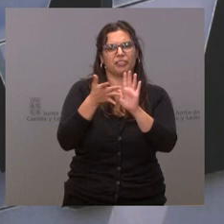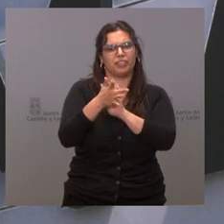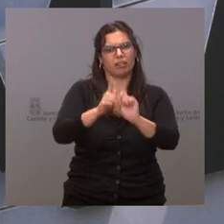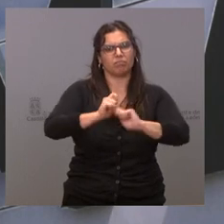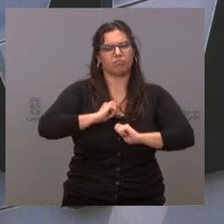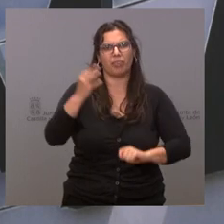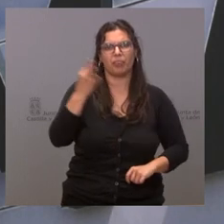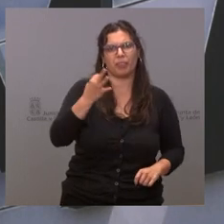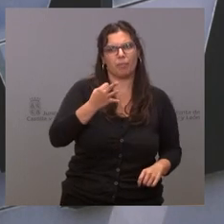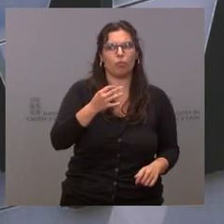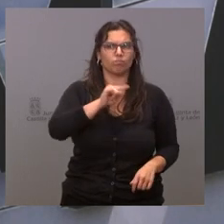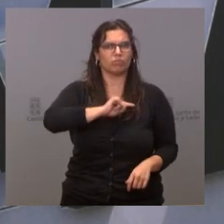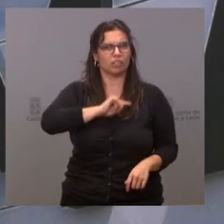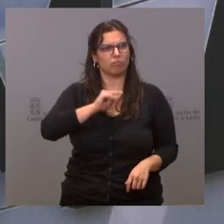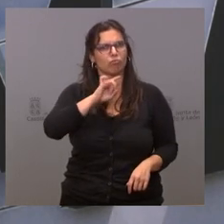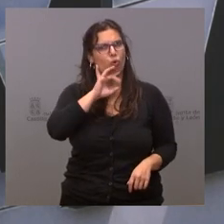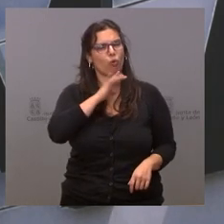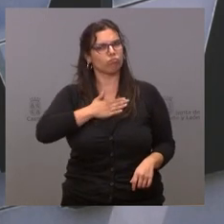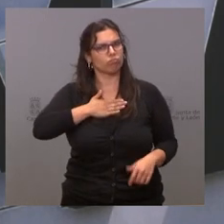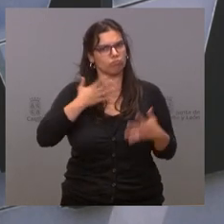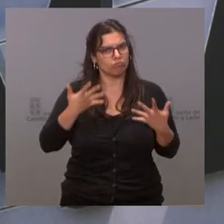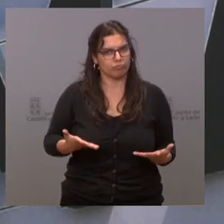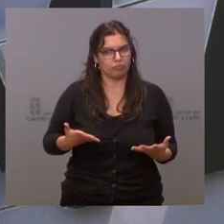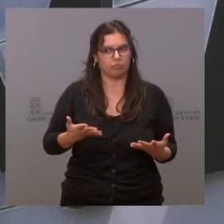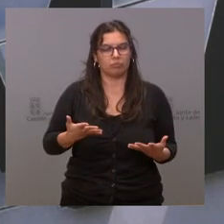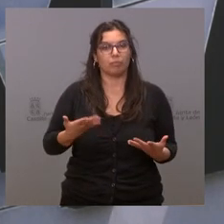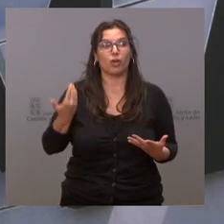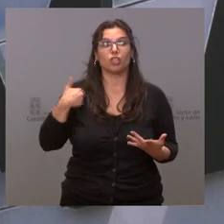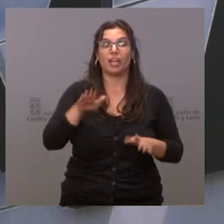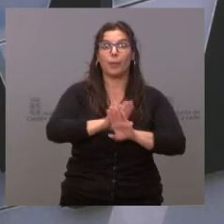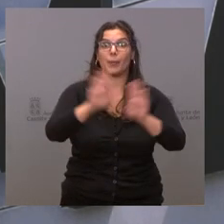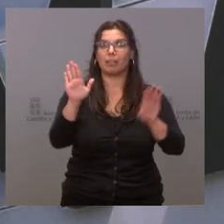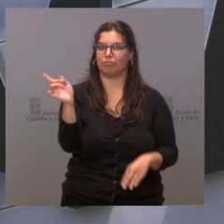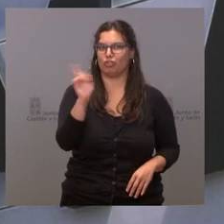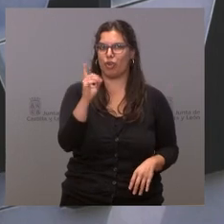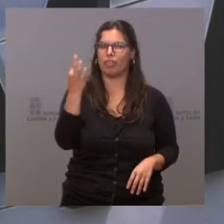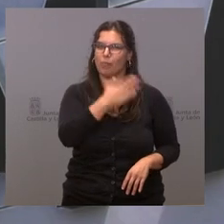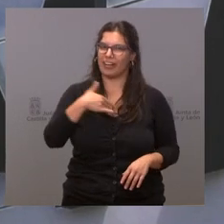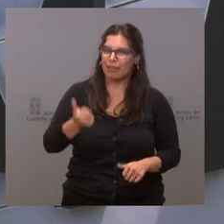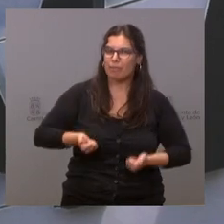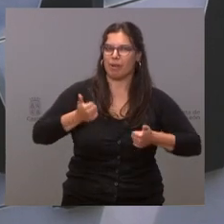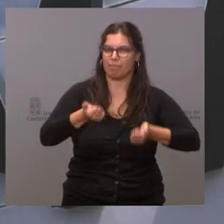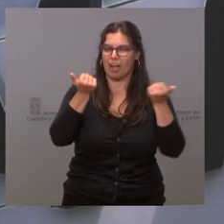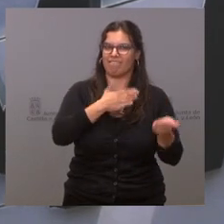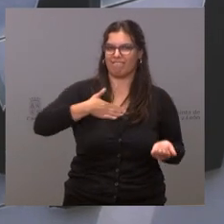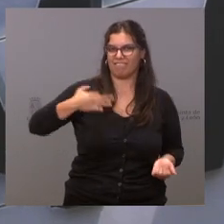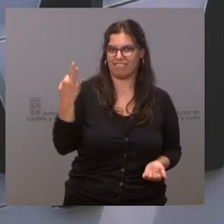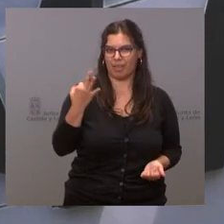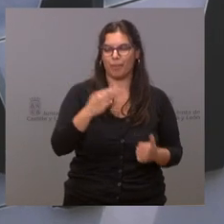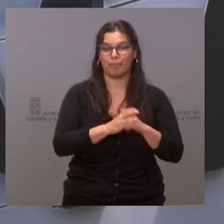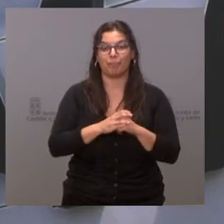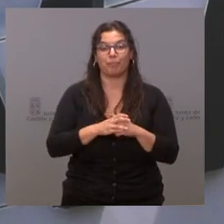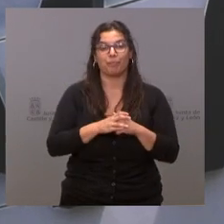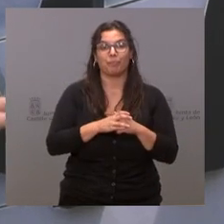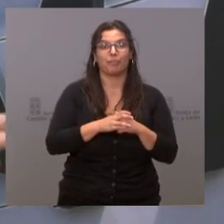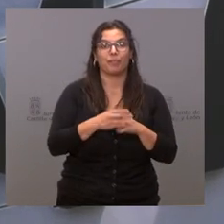bueno pues satisfechos aunque no conformes tenemos que ser más ambiciosos avanza buen ritmo el